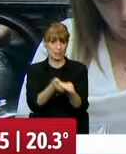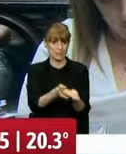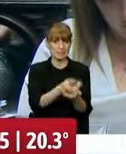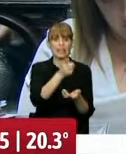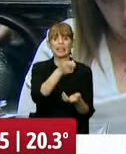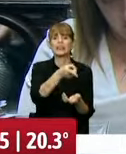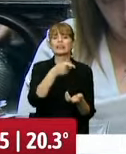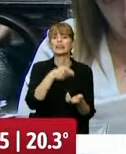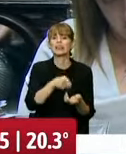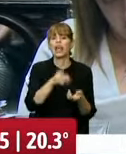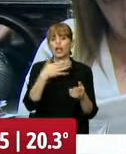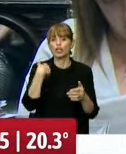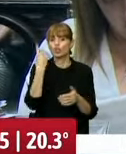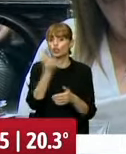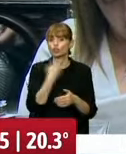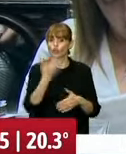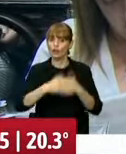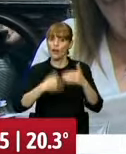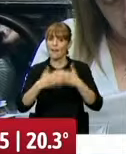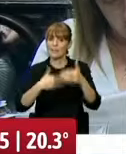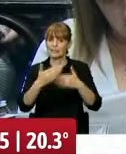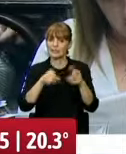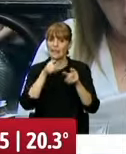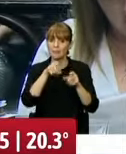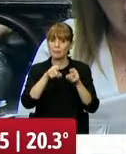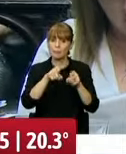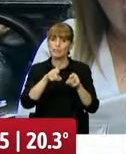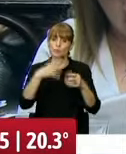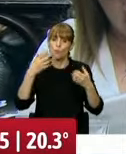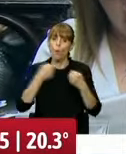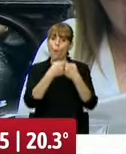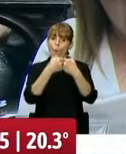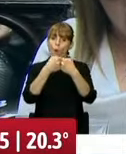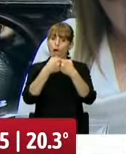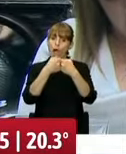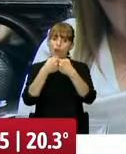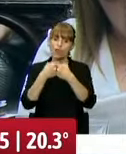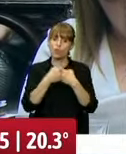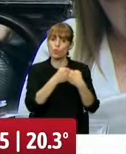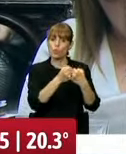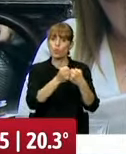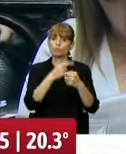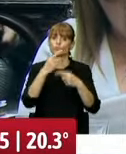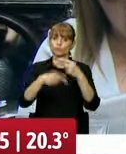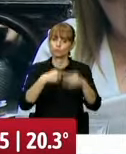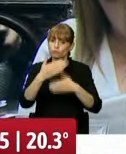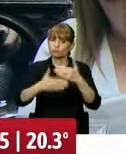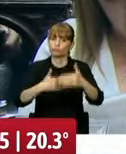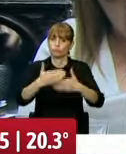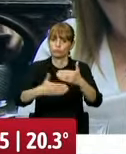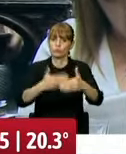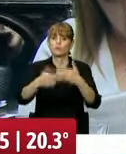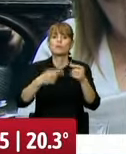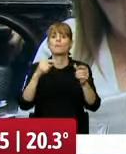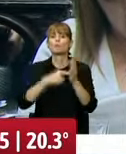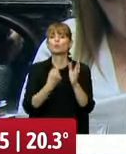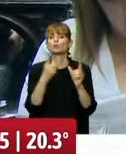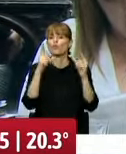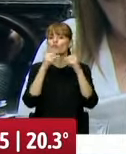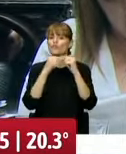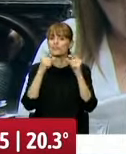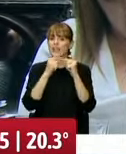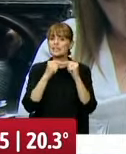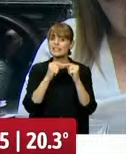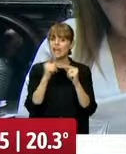106 en contra y 5 abstenciones. ¿Quiénes estuvieron en contra? Previsible, Unión por la Patria, la izquierda,